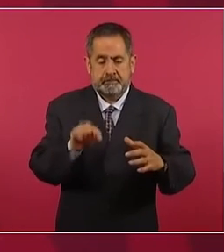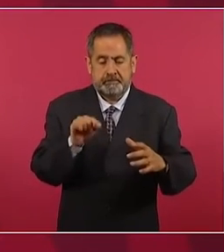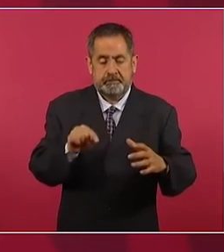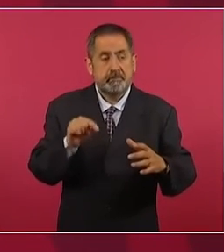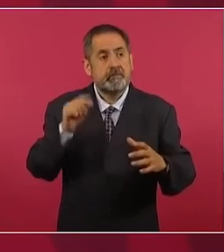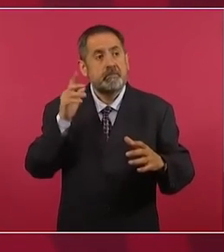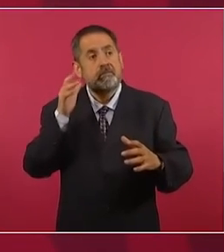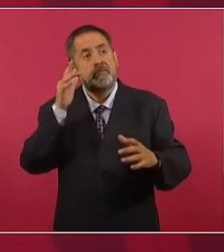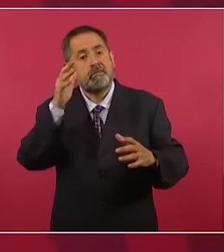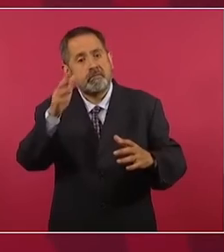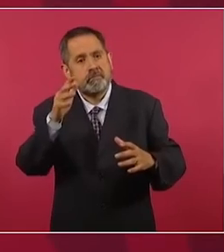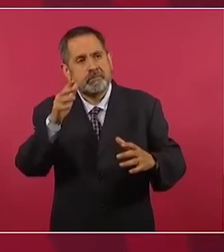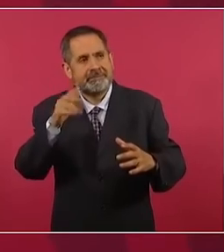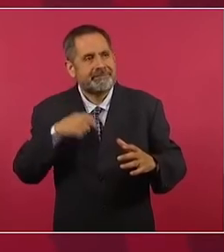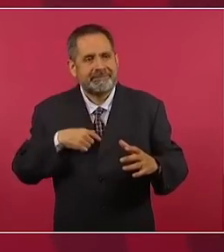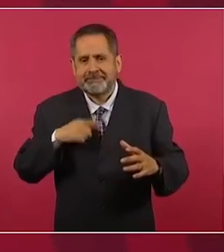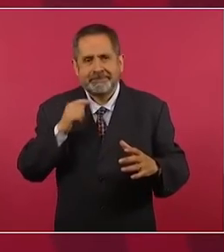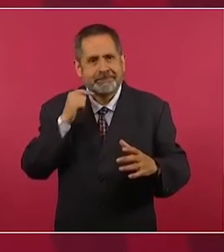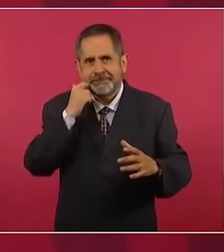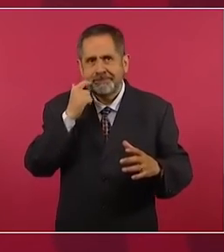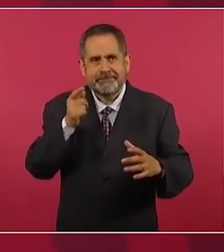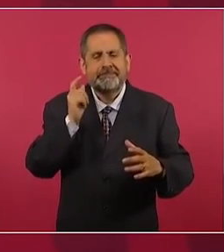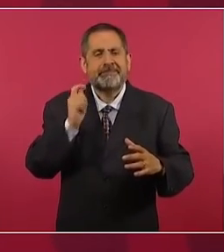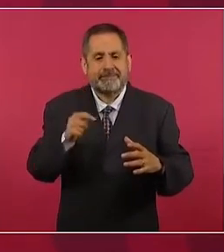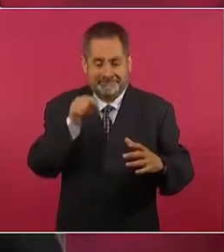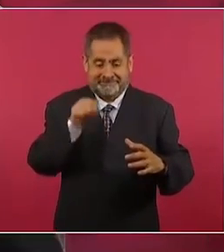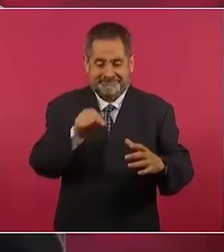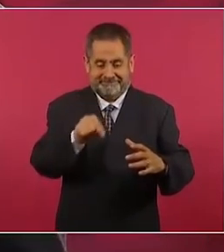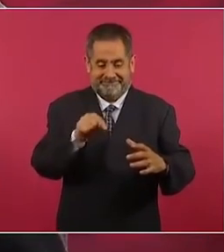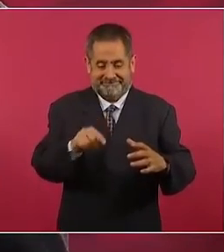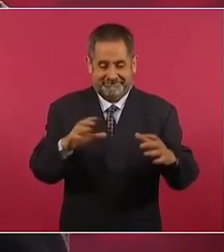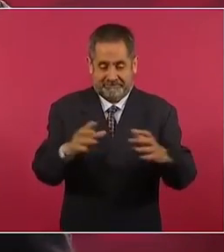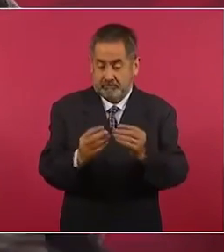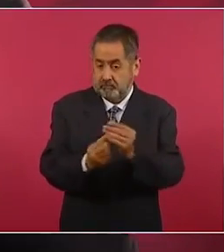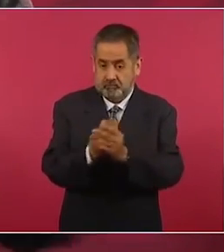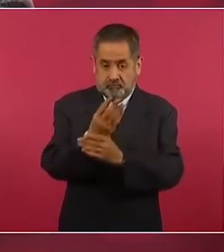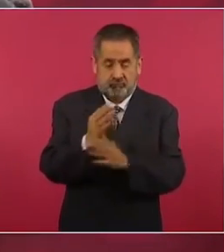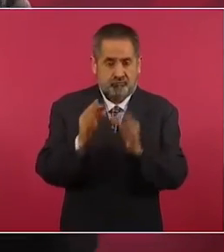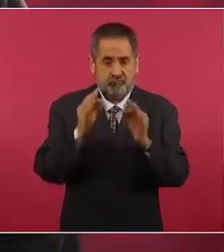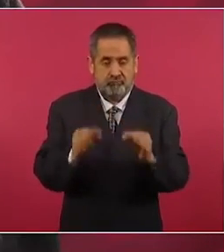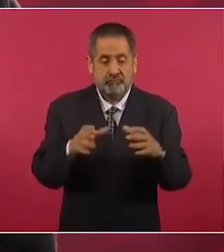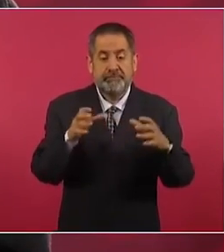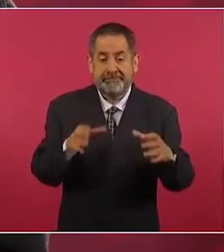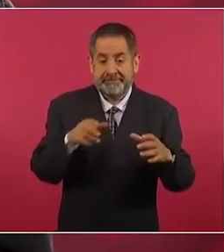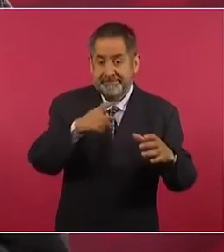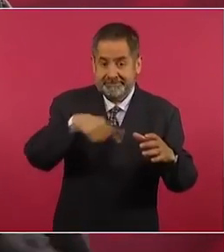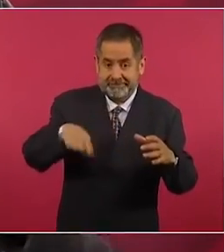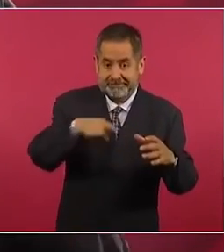que esta nueva institución quede